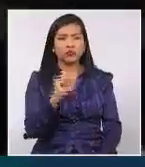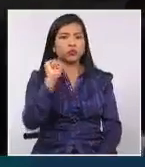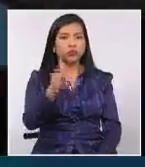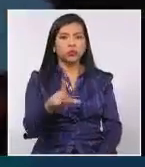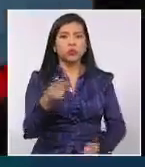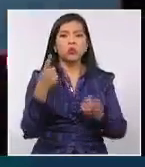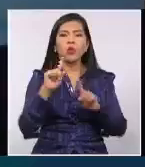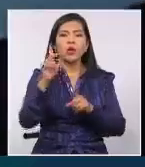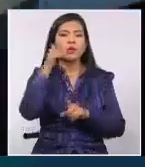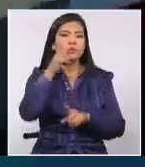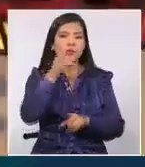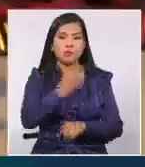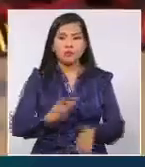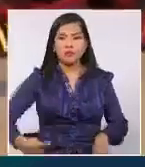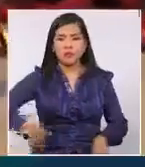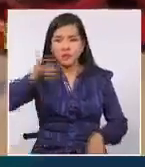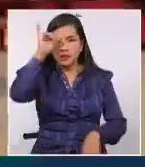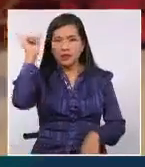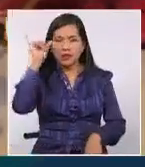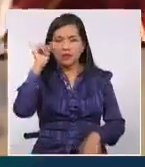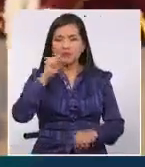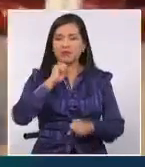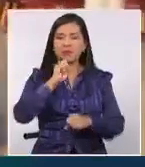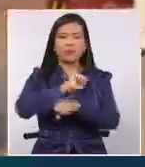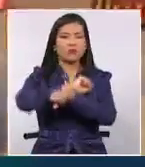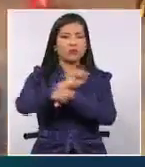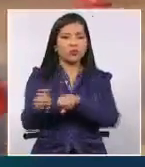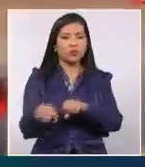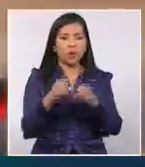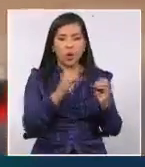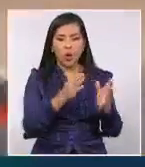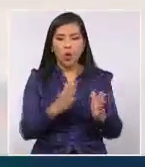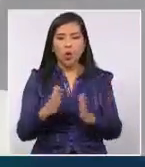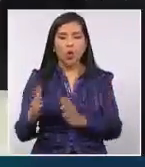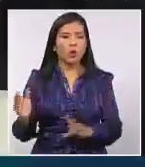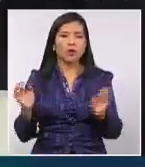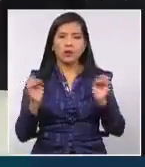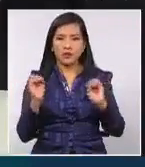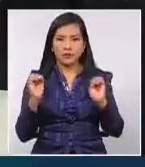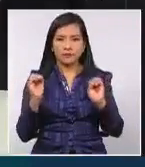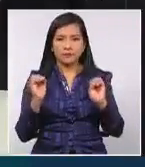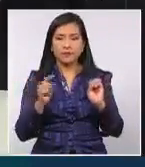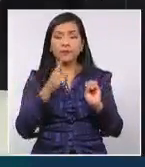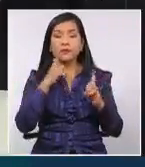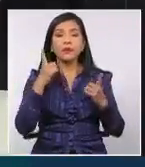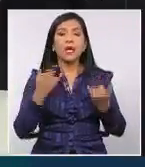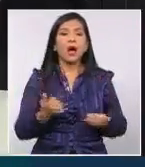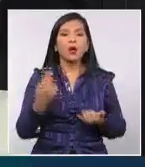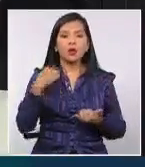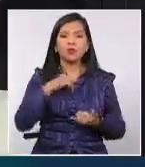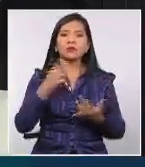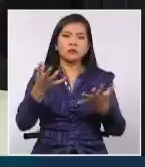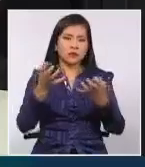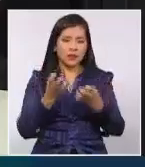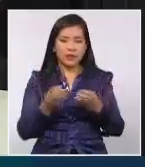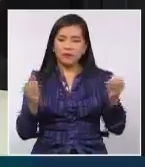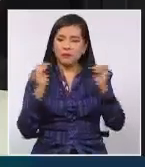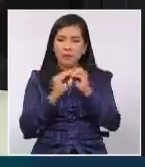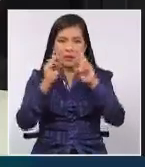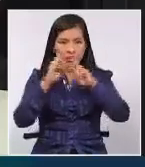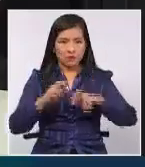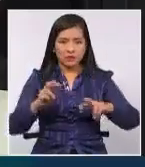la ruptura del orden constitucional. Porque sabemos que necesitamos que esto se esclarezca, ¿no? Porque